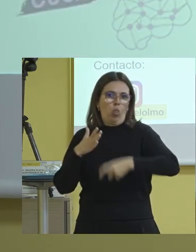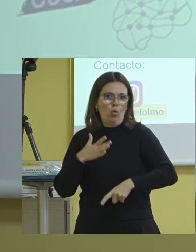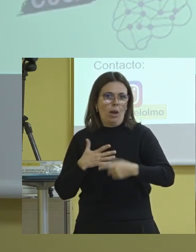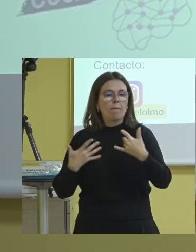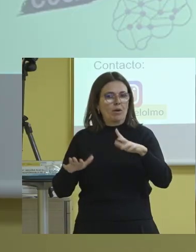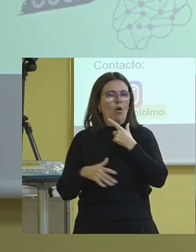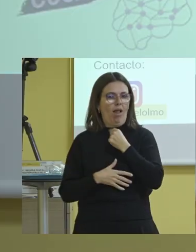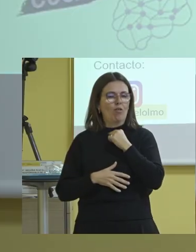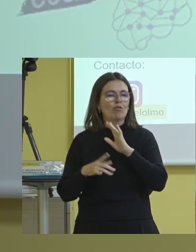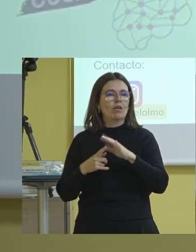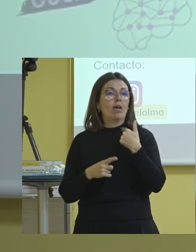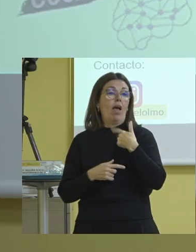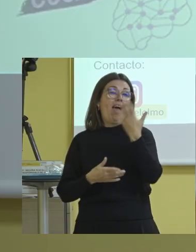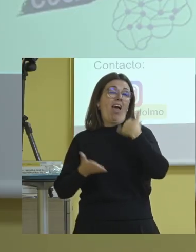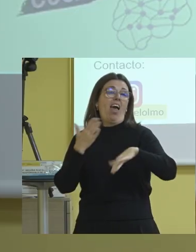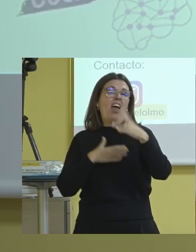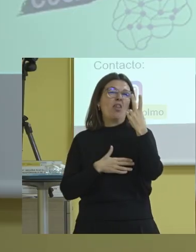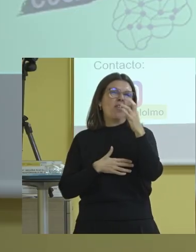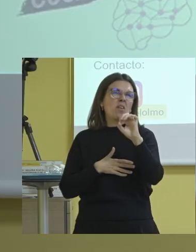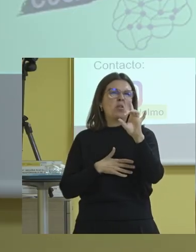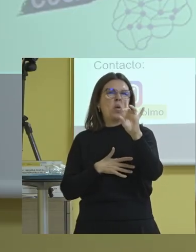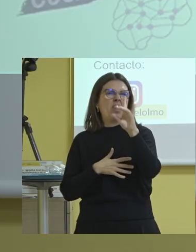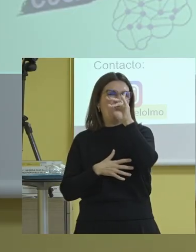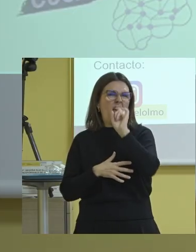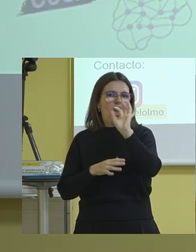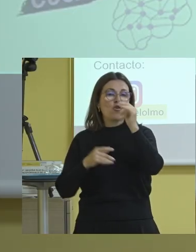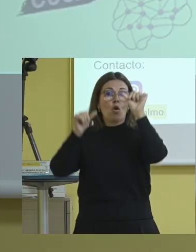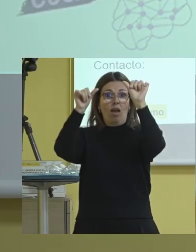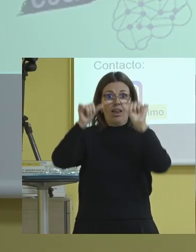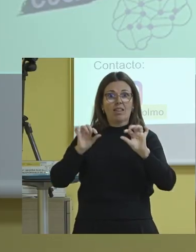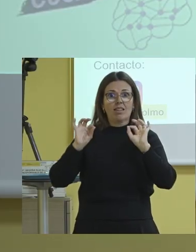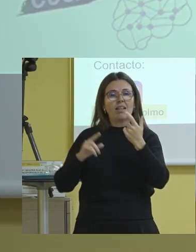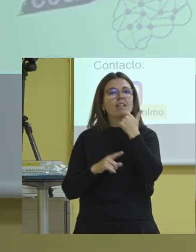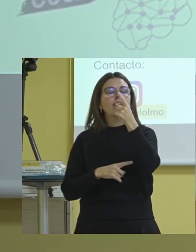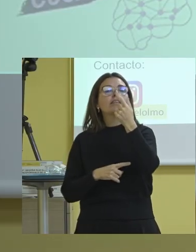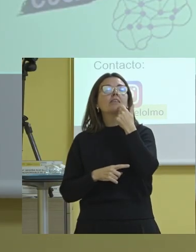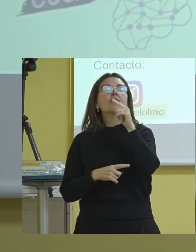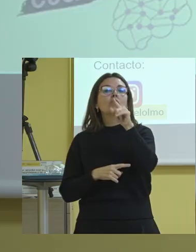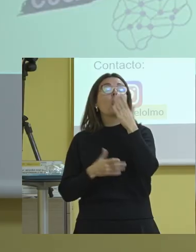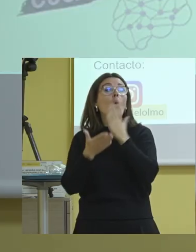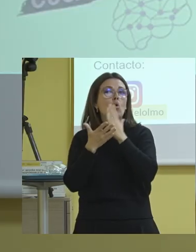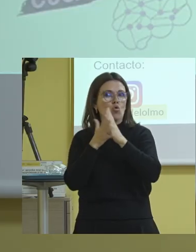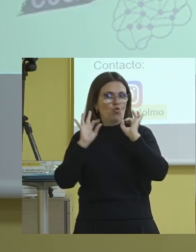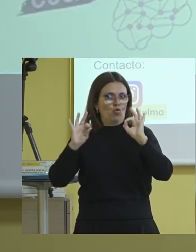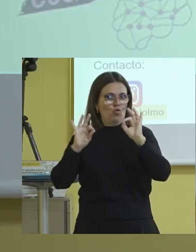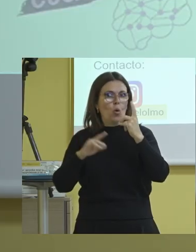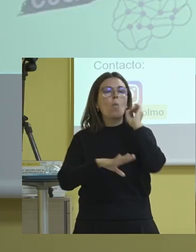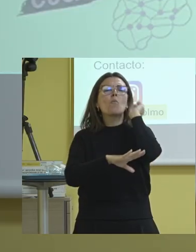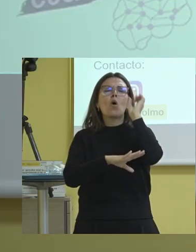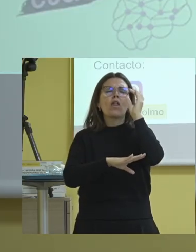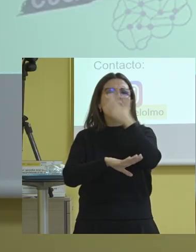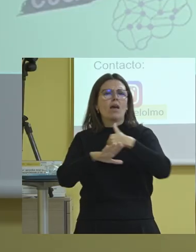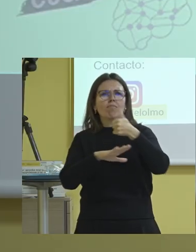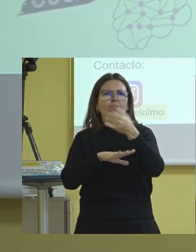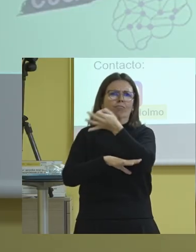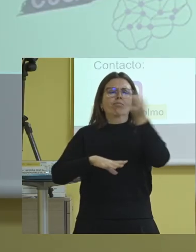súper graciosa. Un día, hace 20 años, no, 15 en la facultad, que había un cartel que ponía cómo diferenciar, curso, ponencia magistral, cómo